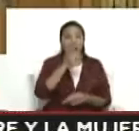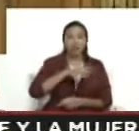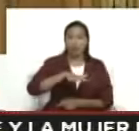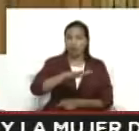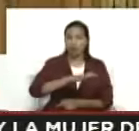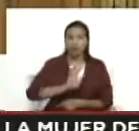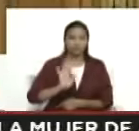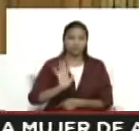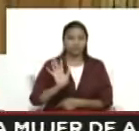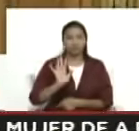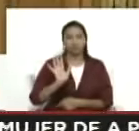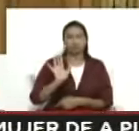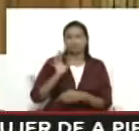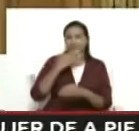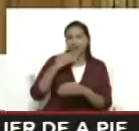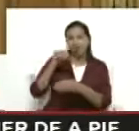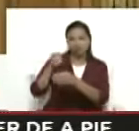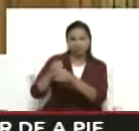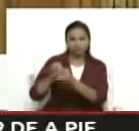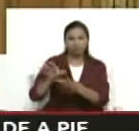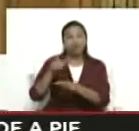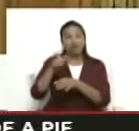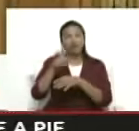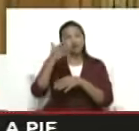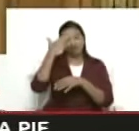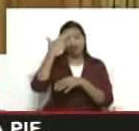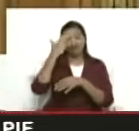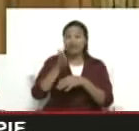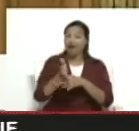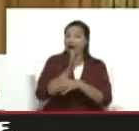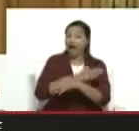Ya sabían, no, ellos hicieron ese plan.